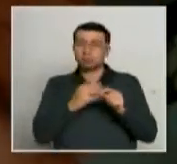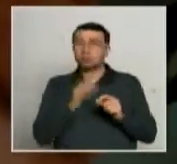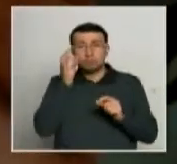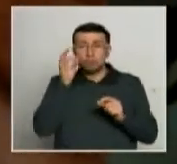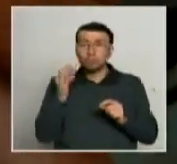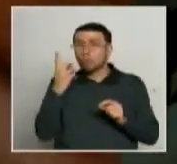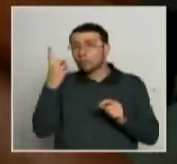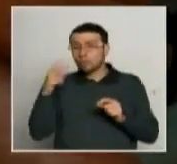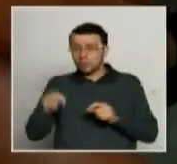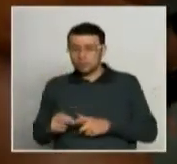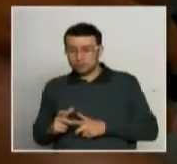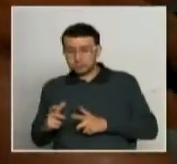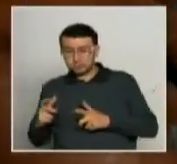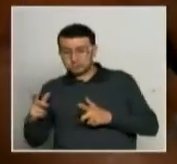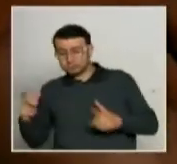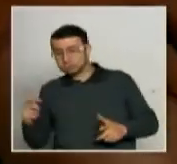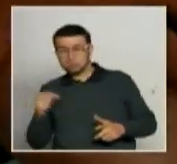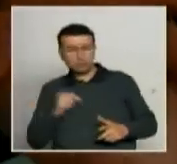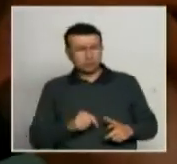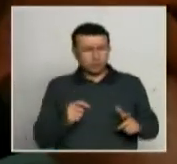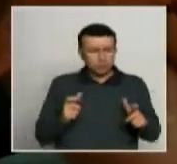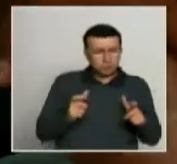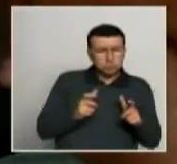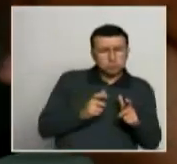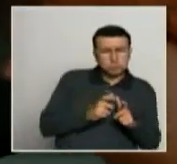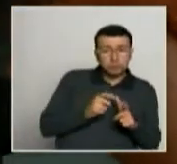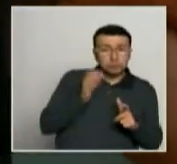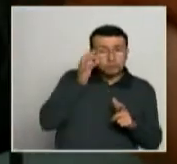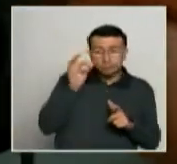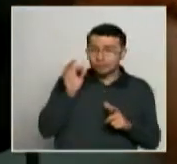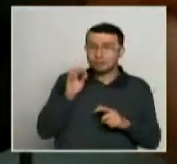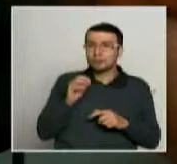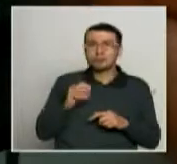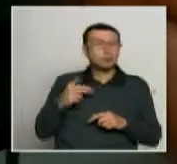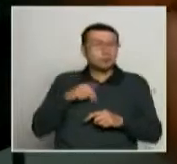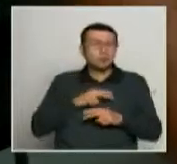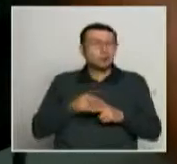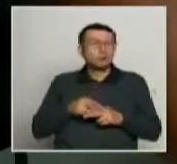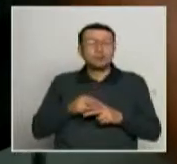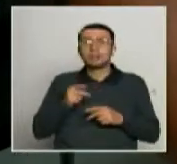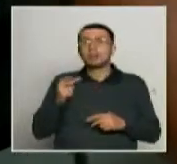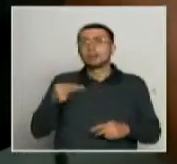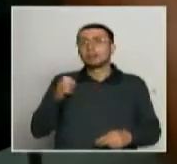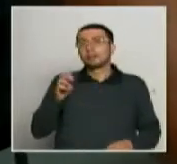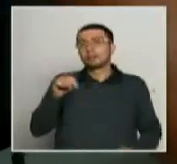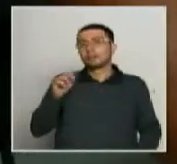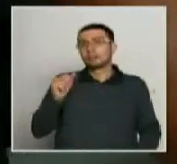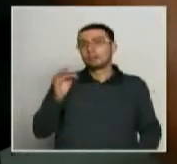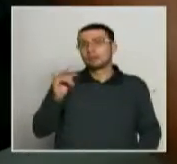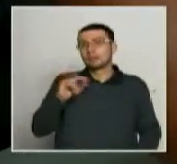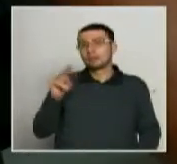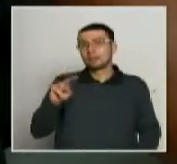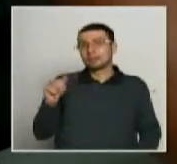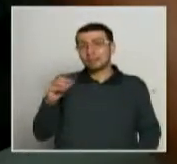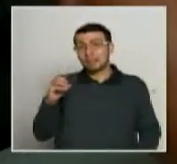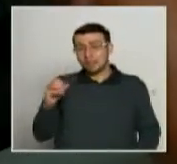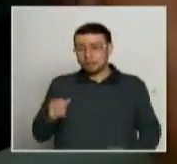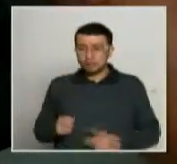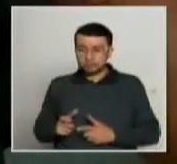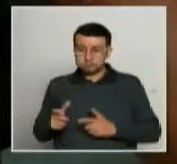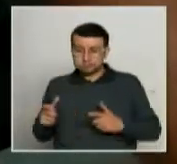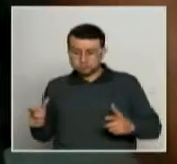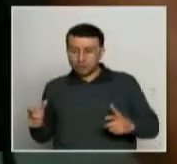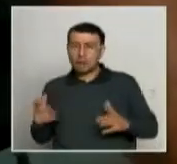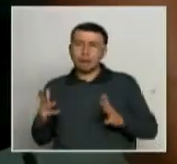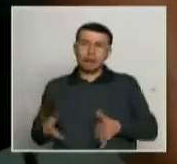más aumentada de tamaño, nosotros llamamos edematizada, o sea que retiene líquido, vamos a pensar generalmente que tiene una patología